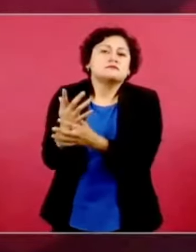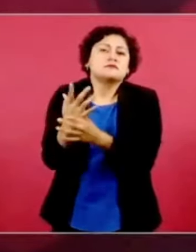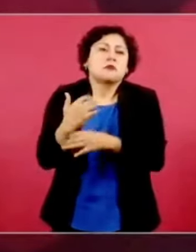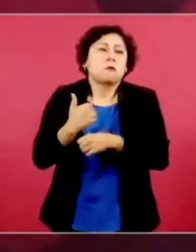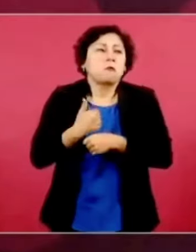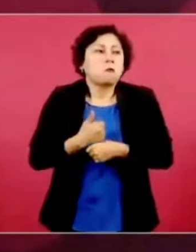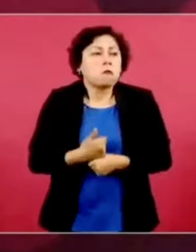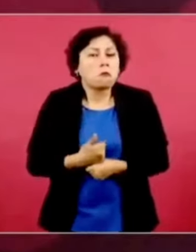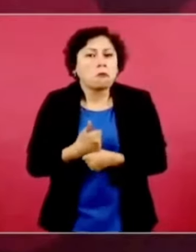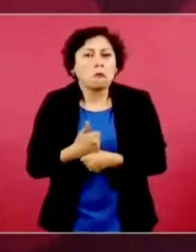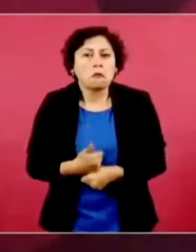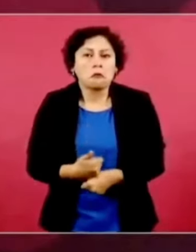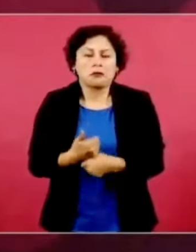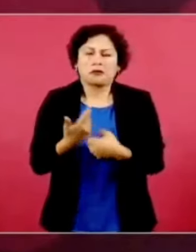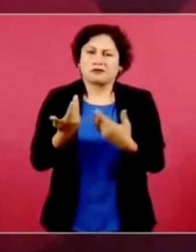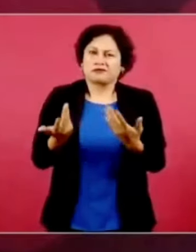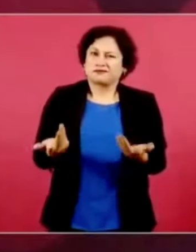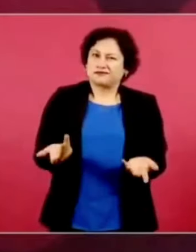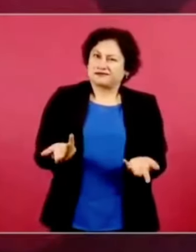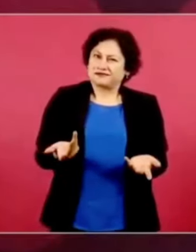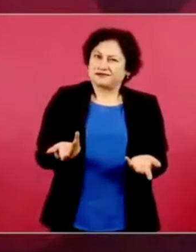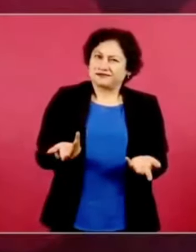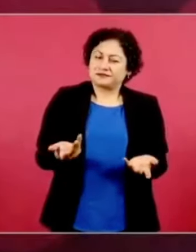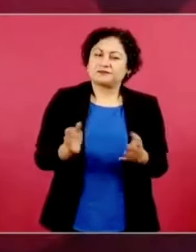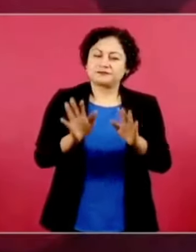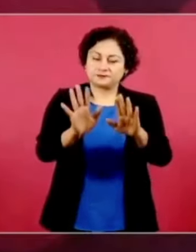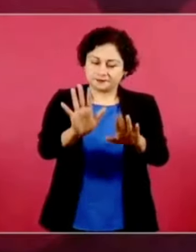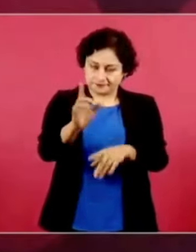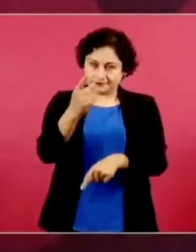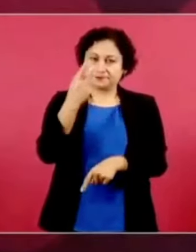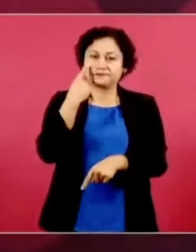Nada más les doy